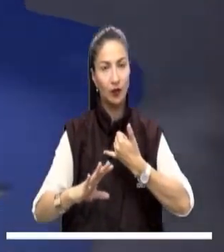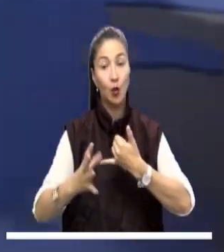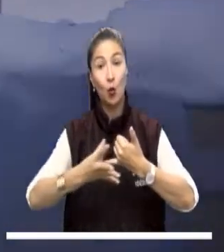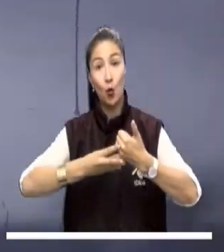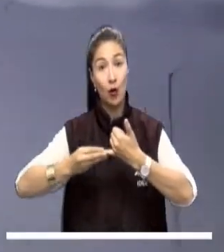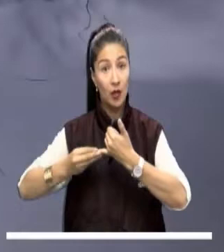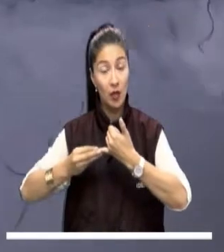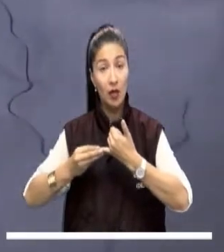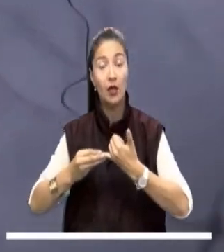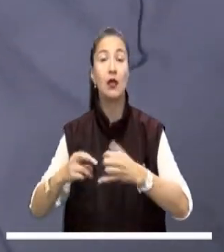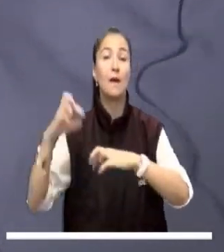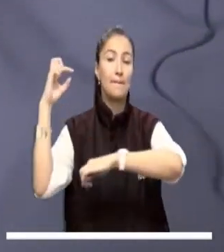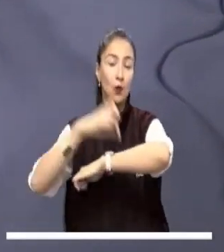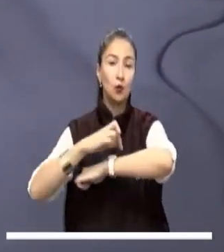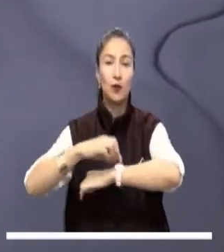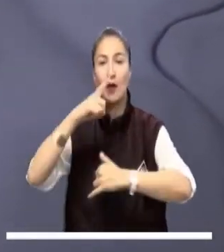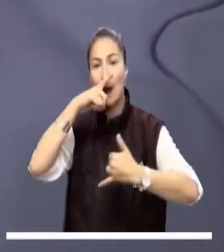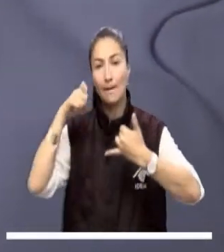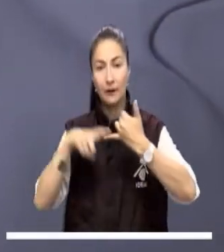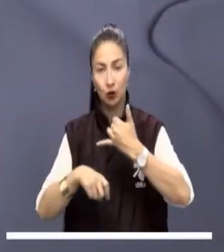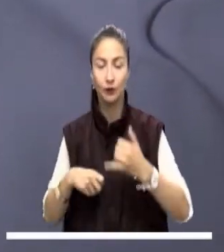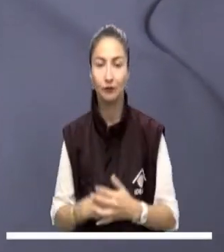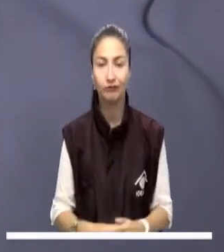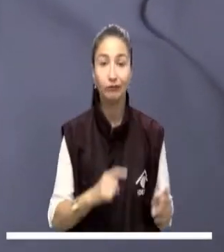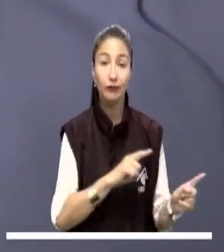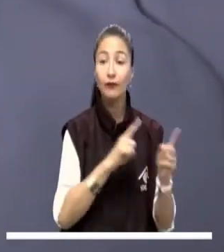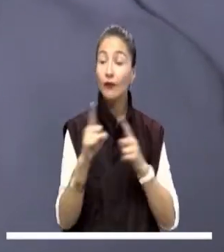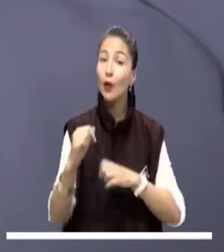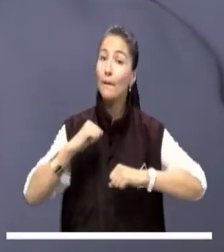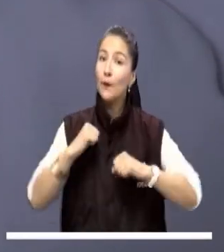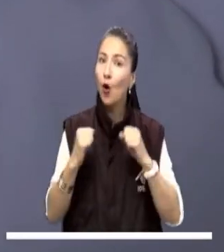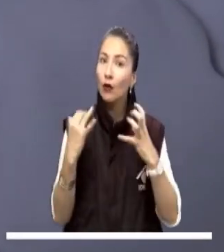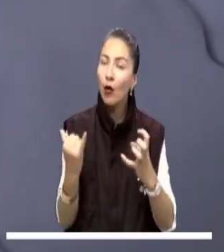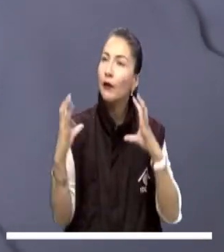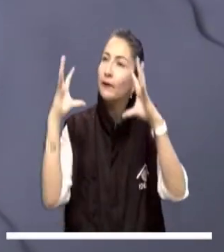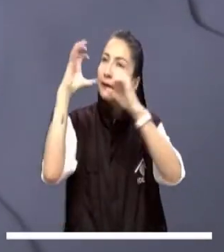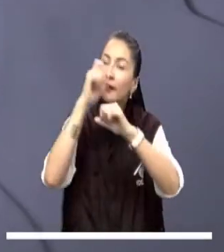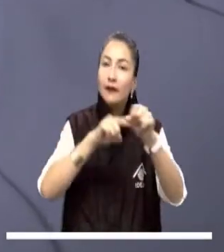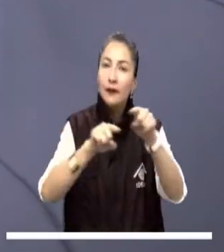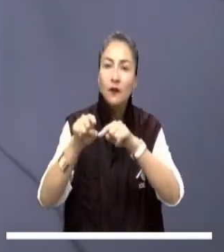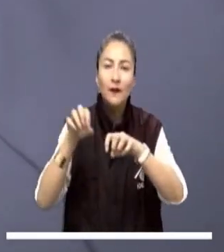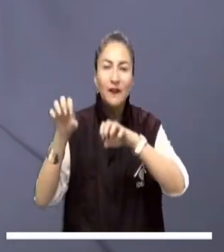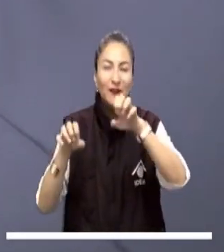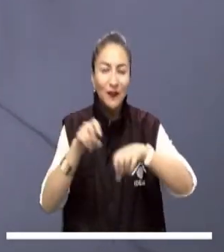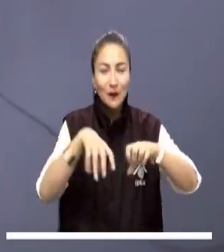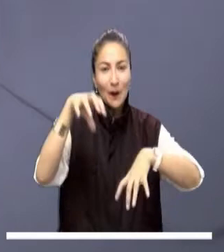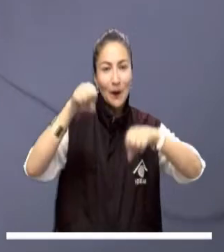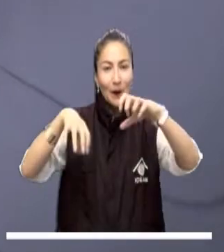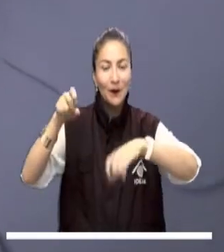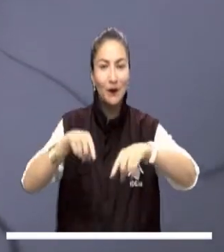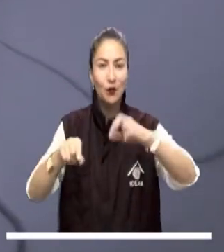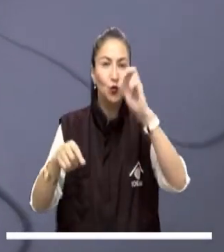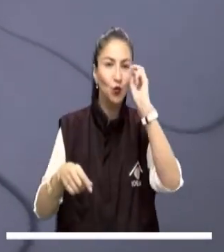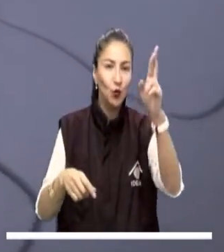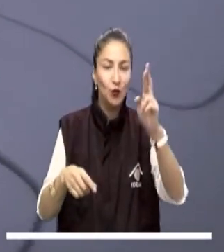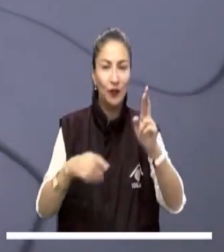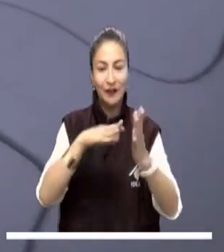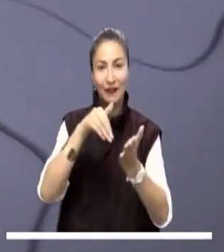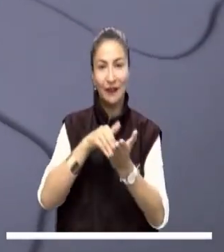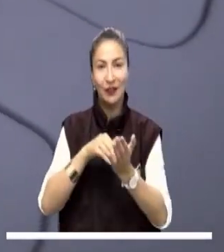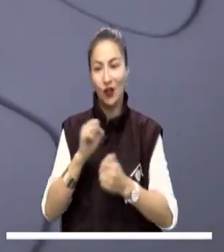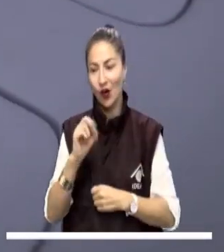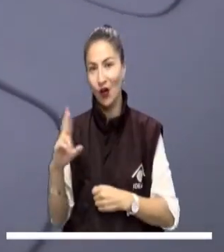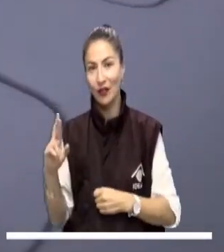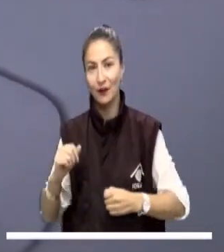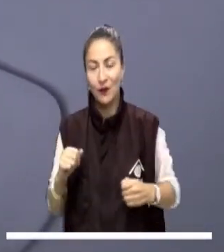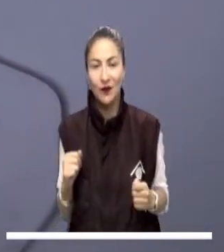de Guainía, Putumayo y Amazonas. Para Bogotá se calcula cielo parcialmente nublado y lluvias esporádicas sobre el sur, centro y